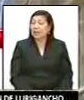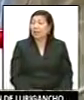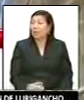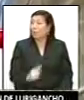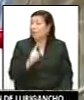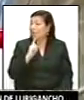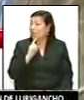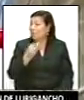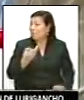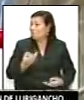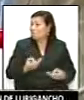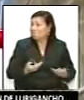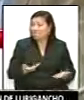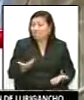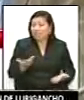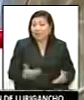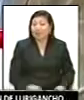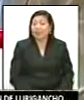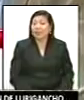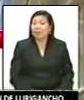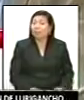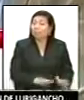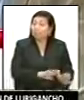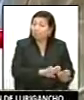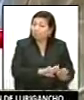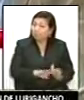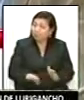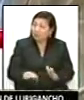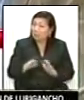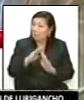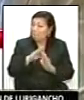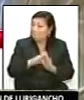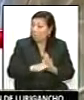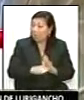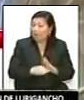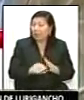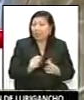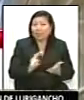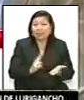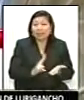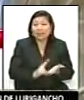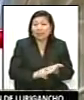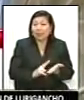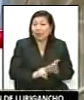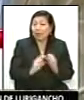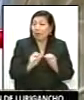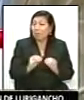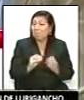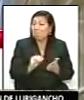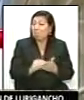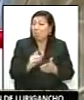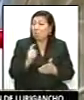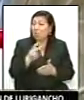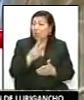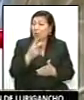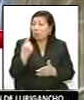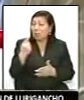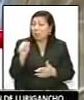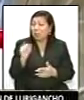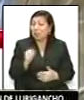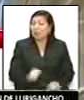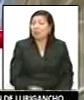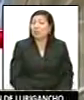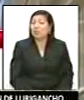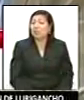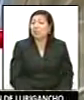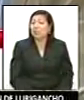un presupuesto que va a marginar o va a disminuir los presupuestos de salud. Estamos hablando casi de más de 1.200 millones de soles